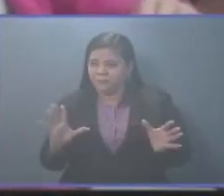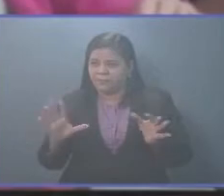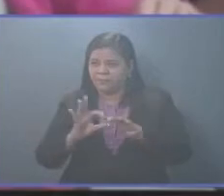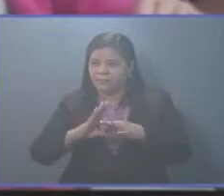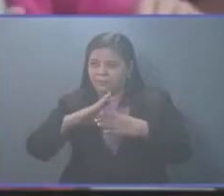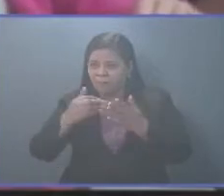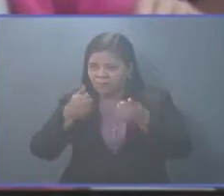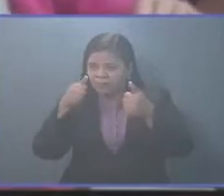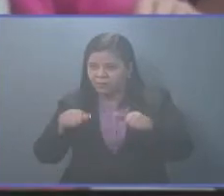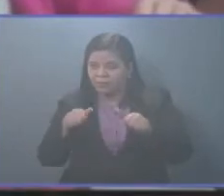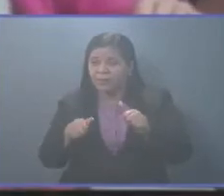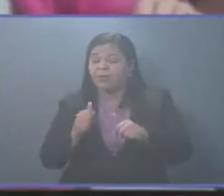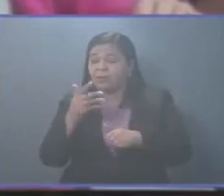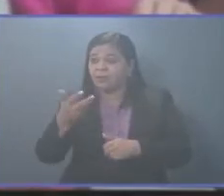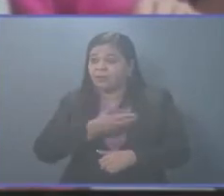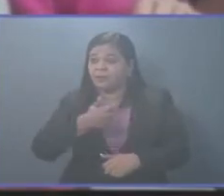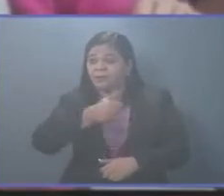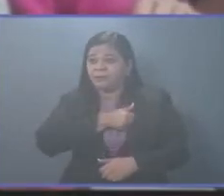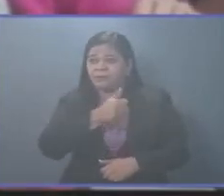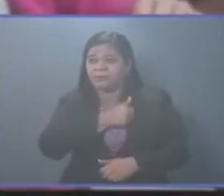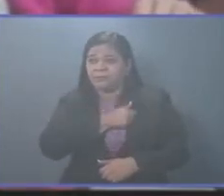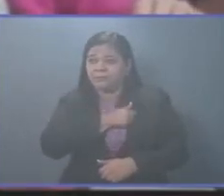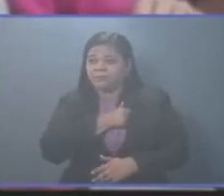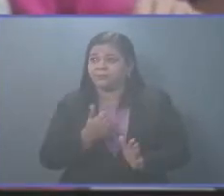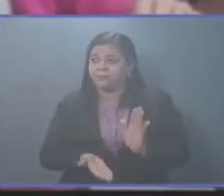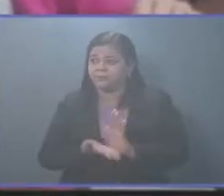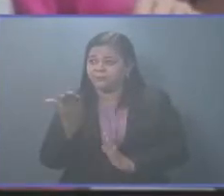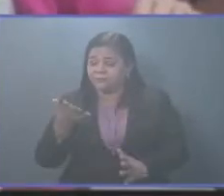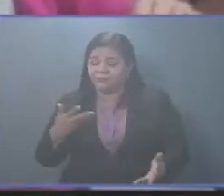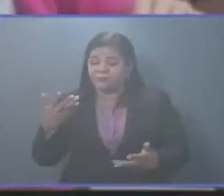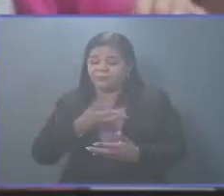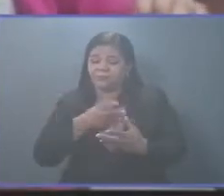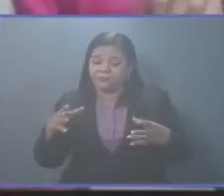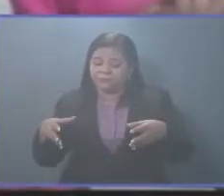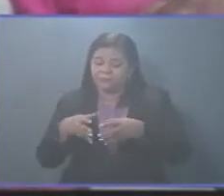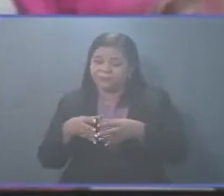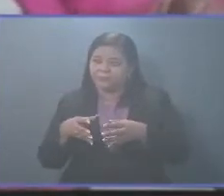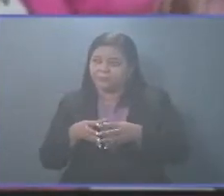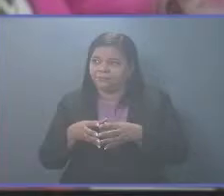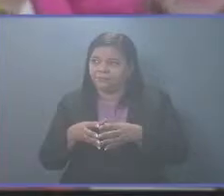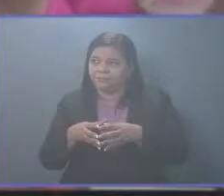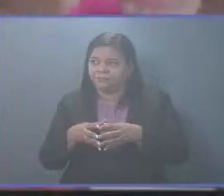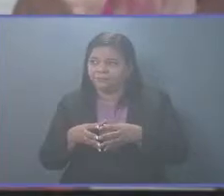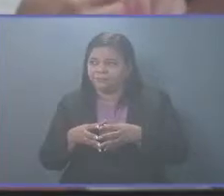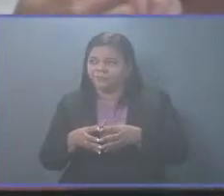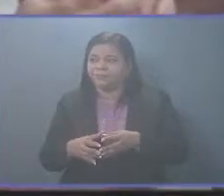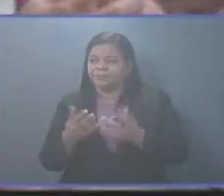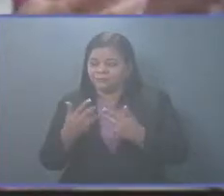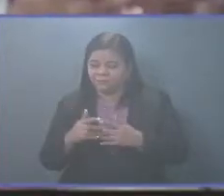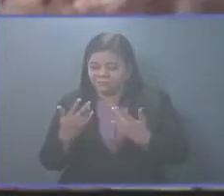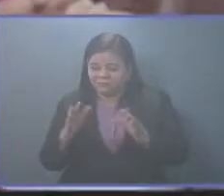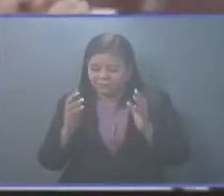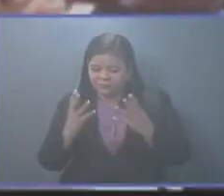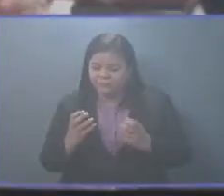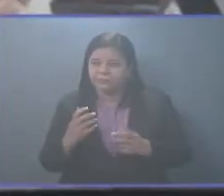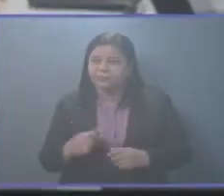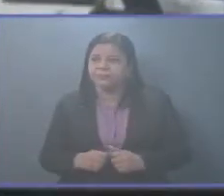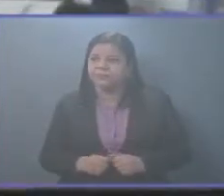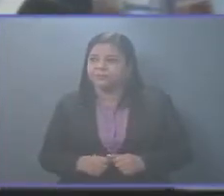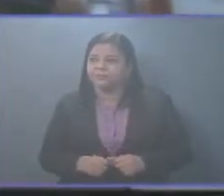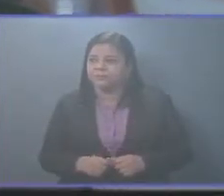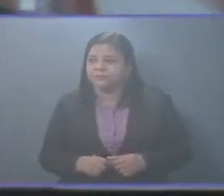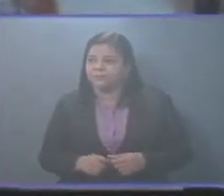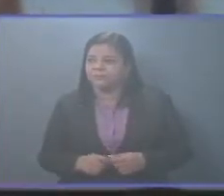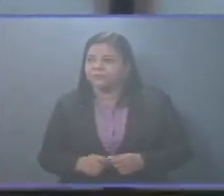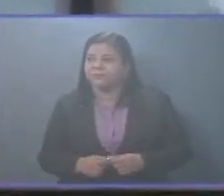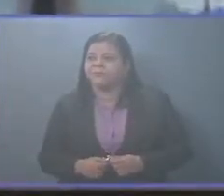la voluntad de ustedes para poder echarlo a andar, ¿verdad? de ambos órganos y de todos los partidos. Quería complementar, abonar. Gracias. Correcto.